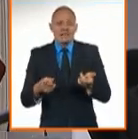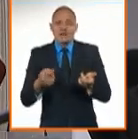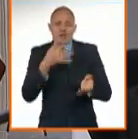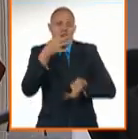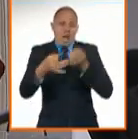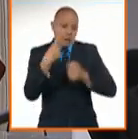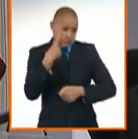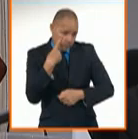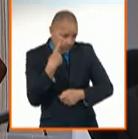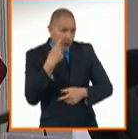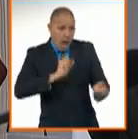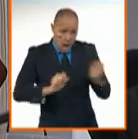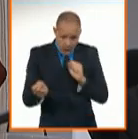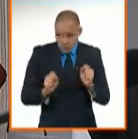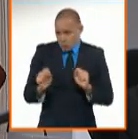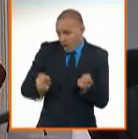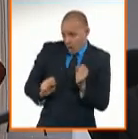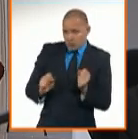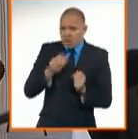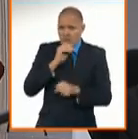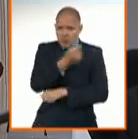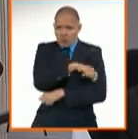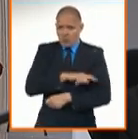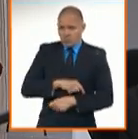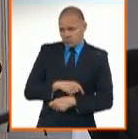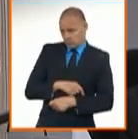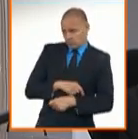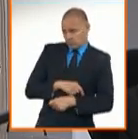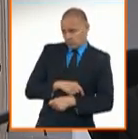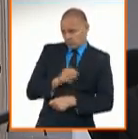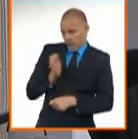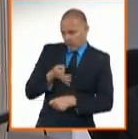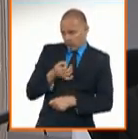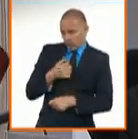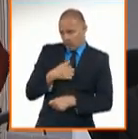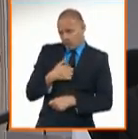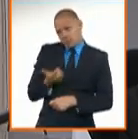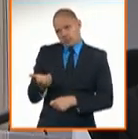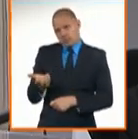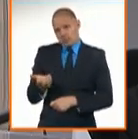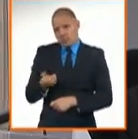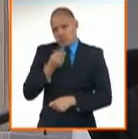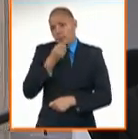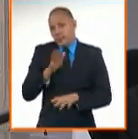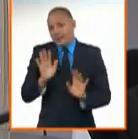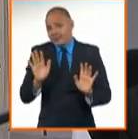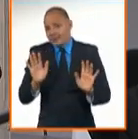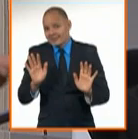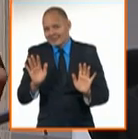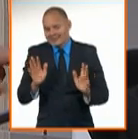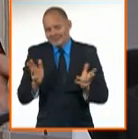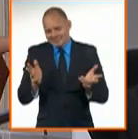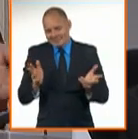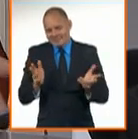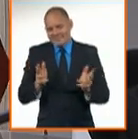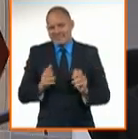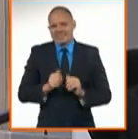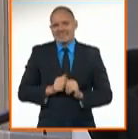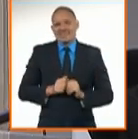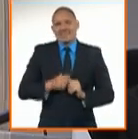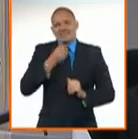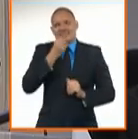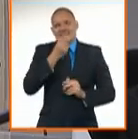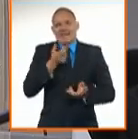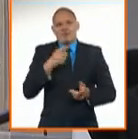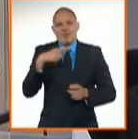tenemos afectaciones al servicio eléctrico o sea estamos sufriendo las afectaciones al servicio eléctrico y a veces resulta contradictorio de cómo me van a pedir que ahorre